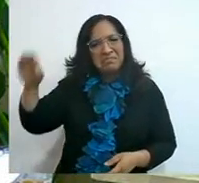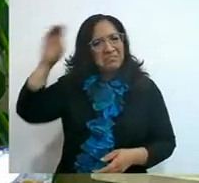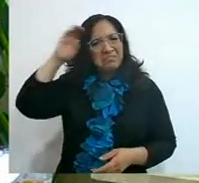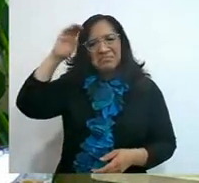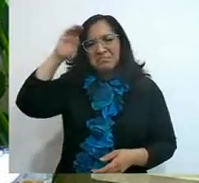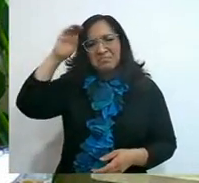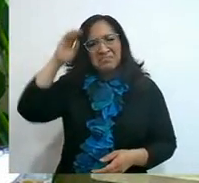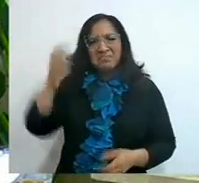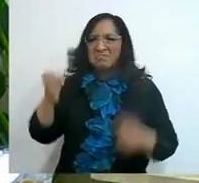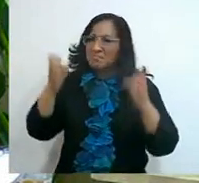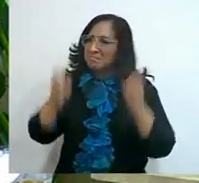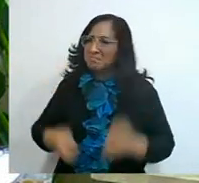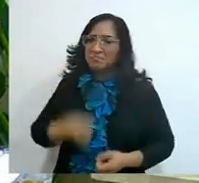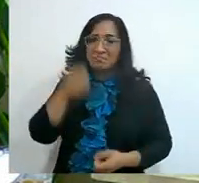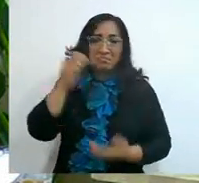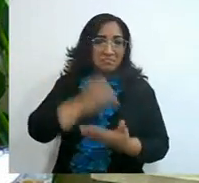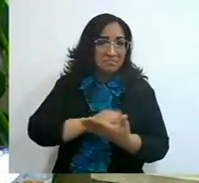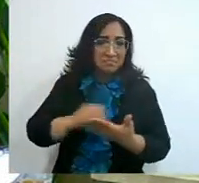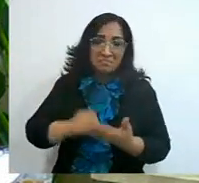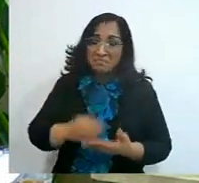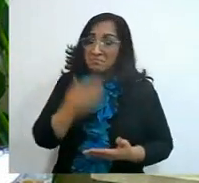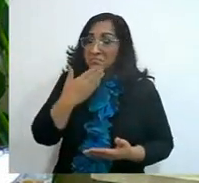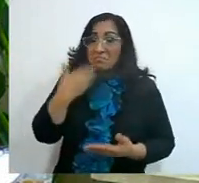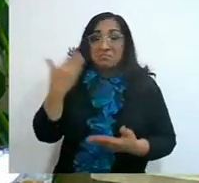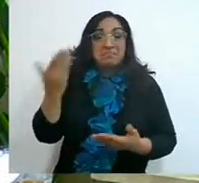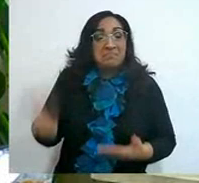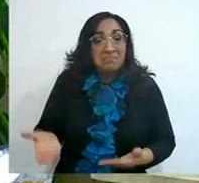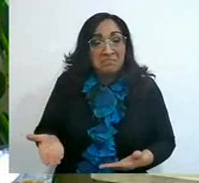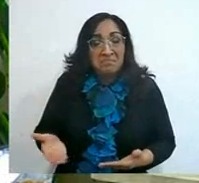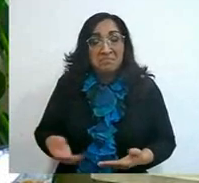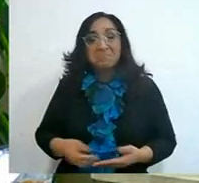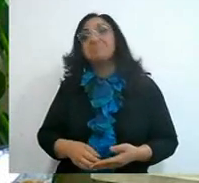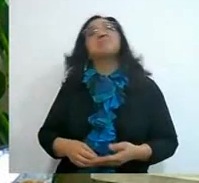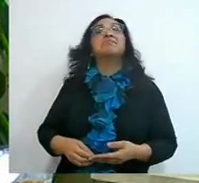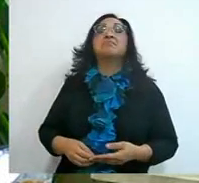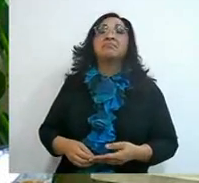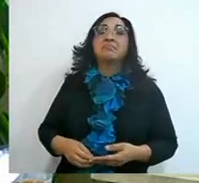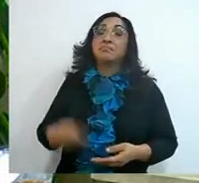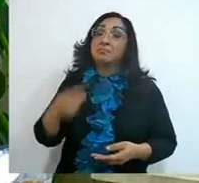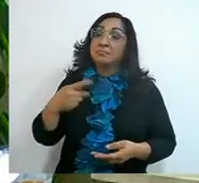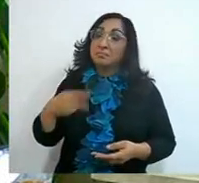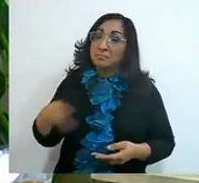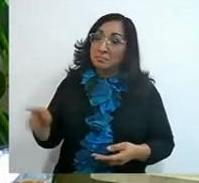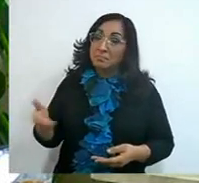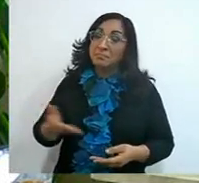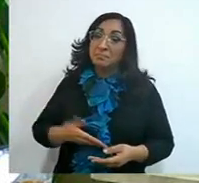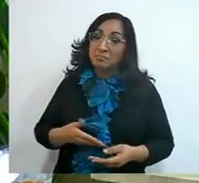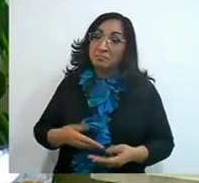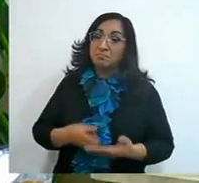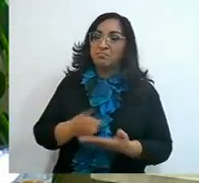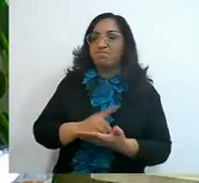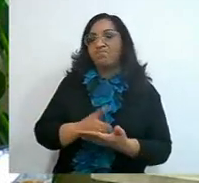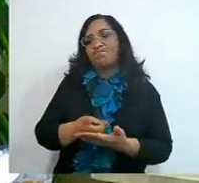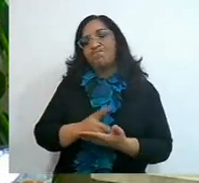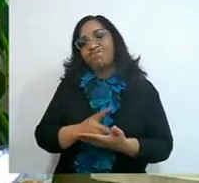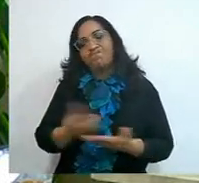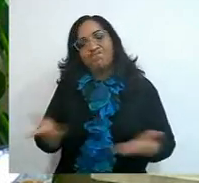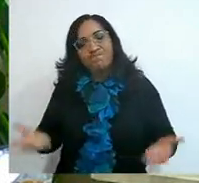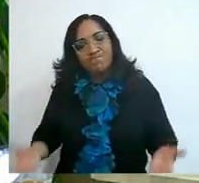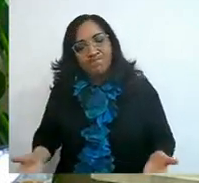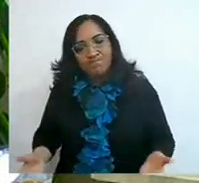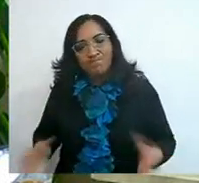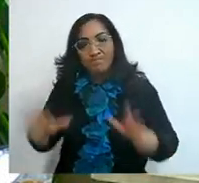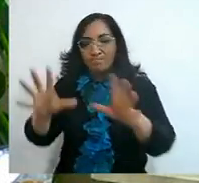conocimiento de que escrito está, porque no saben ni mencionar la palabra, ni nada. Pero tienen un librito ahí, está patente oscuridad, y de